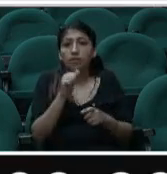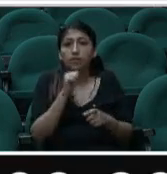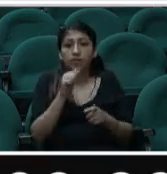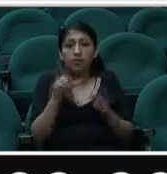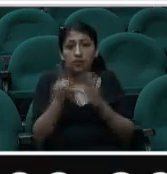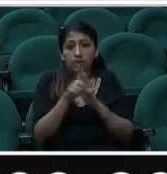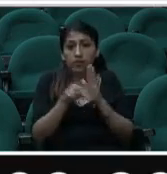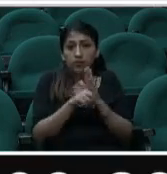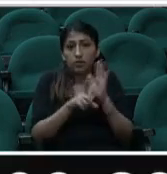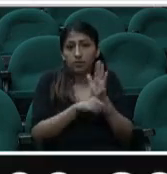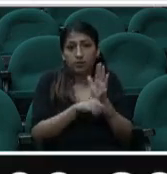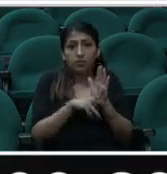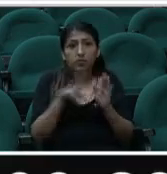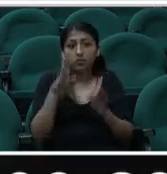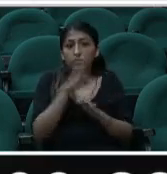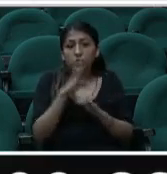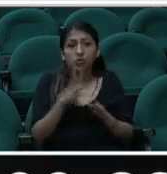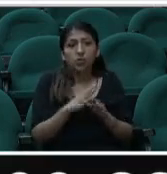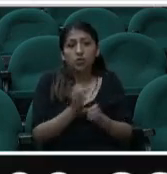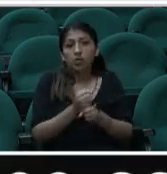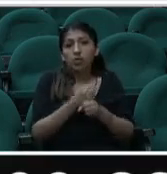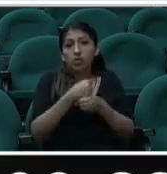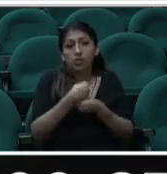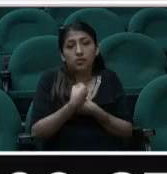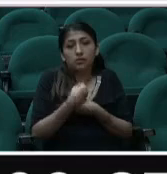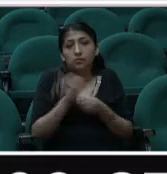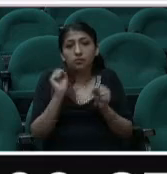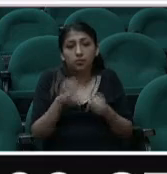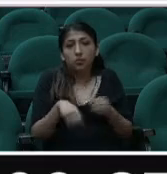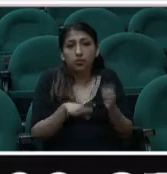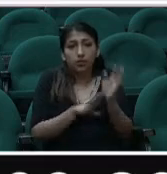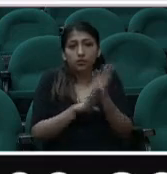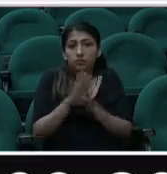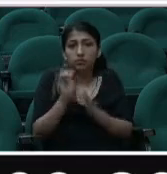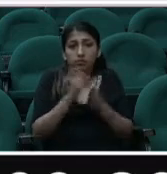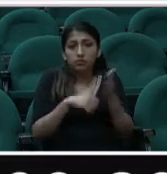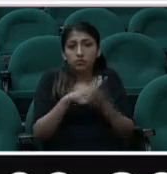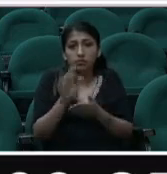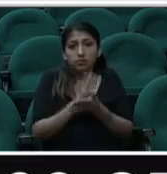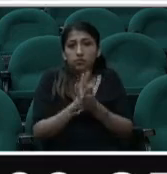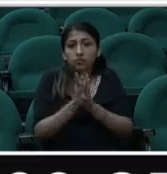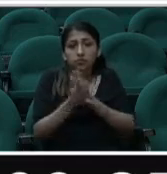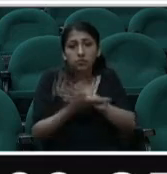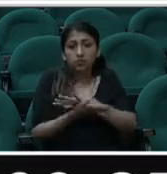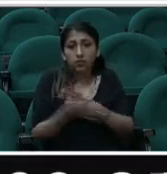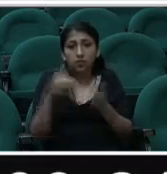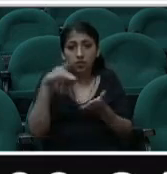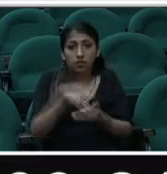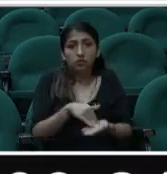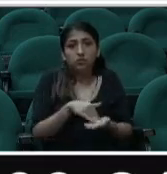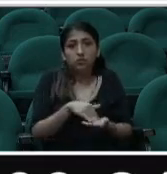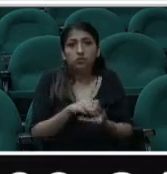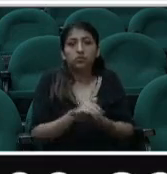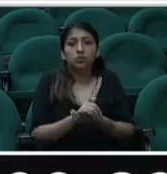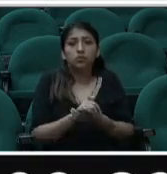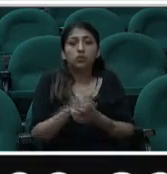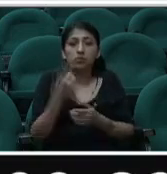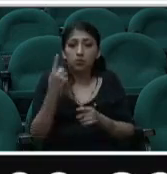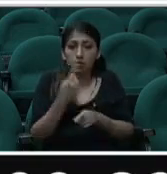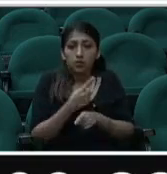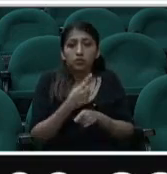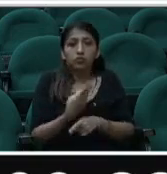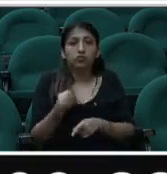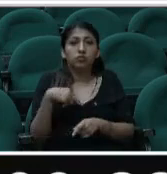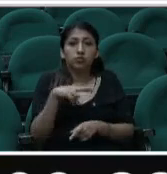de estos reglamentos jamás esos beneficios y esos derechos van a poder aterrizar en territorio y es por